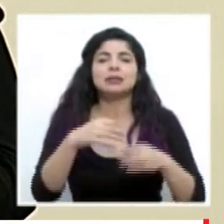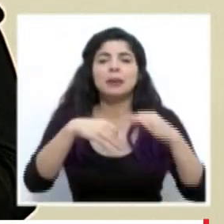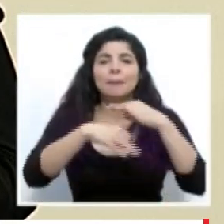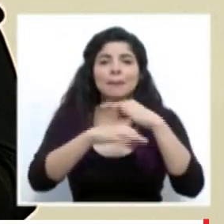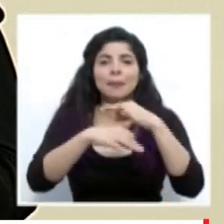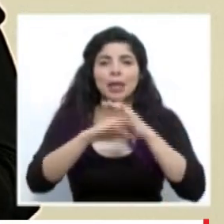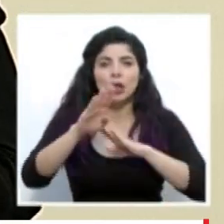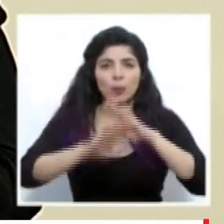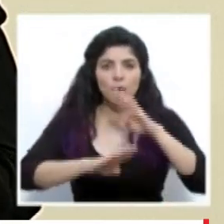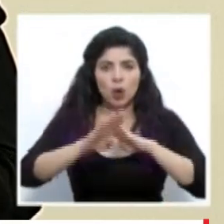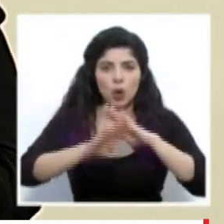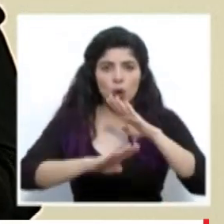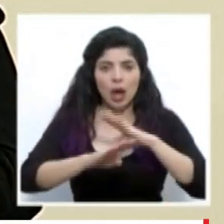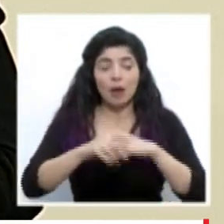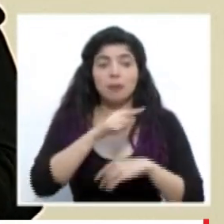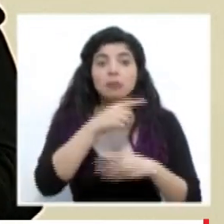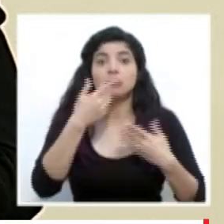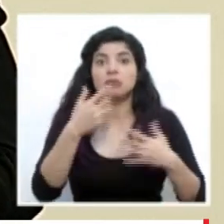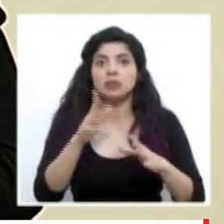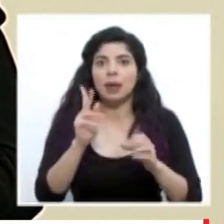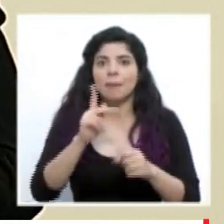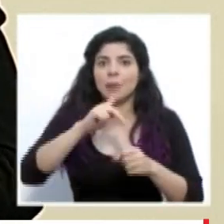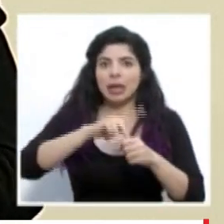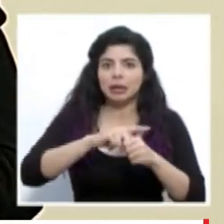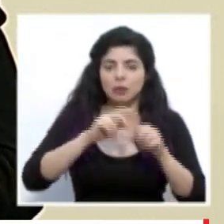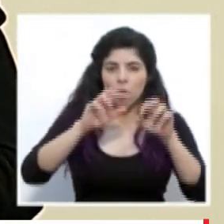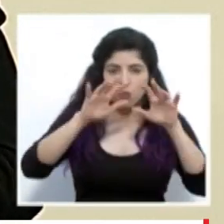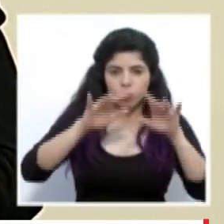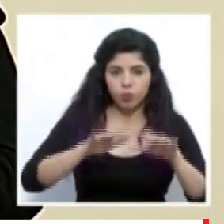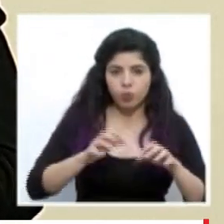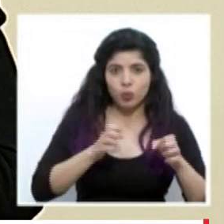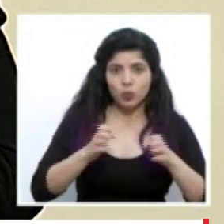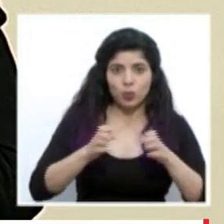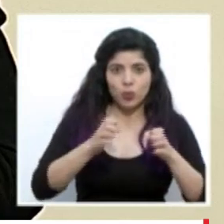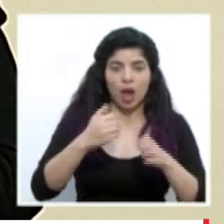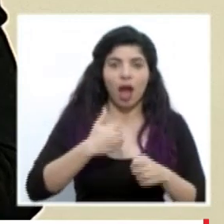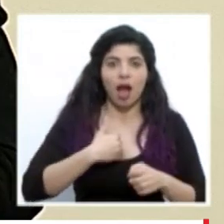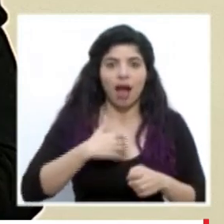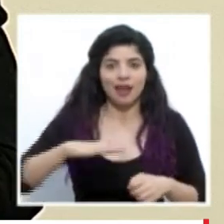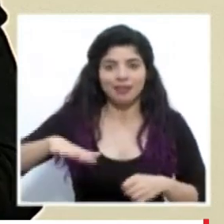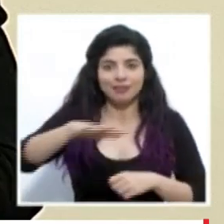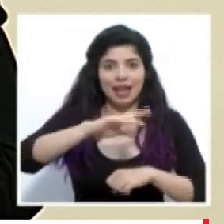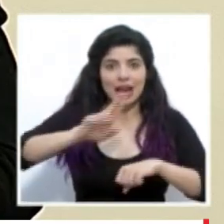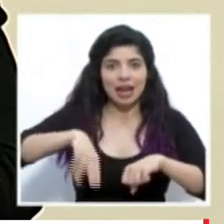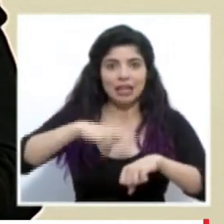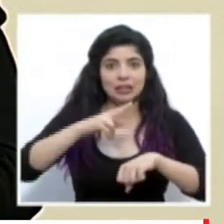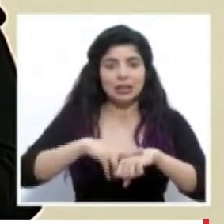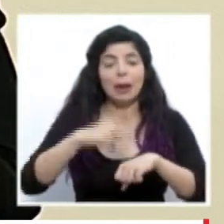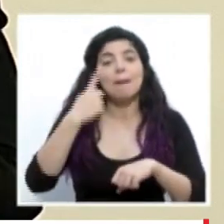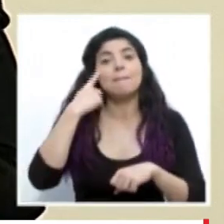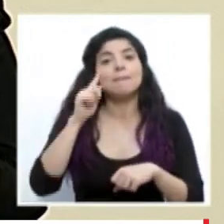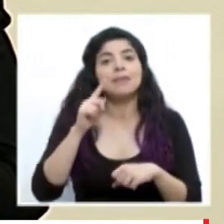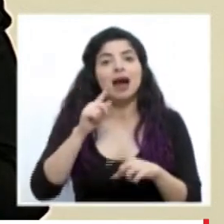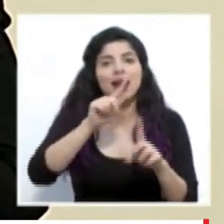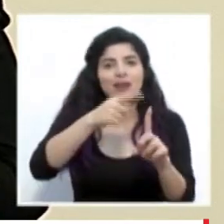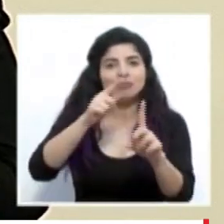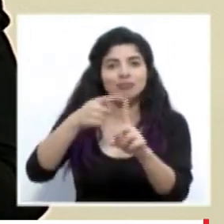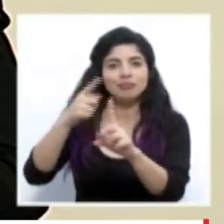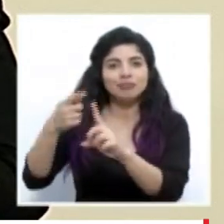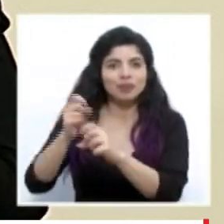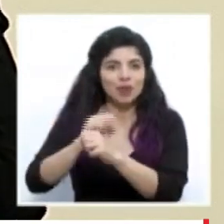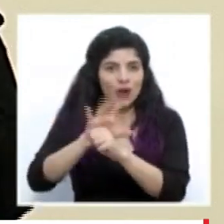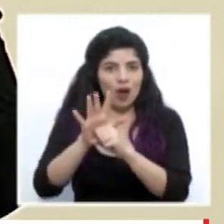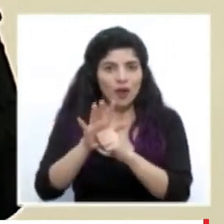y ella ha participado en la elaboración de la estrategia que tenemos a nivel nacional para las pruebas COVID, que son las pruebas